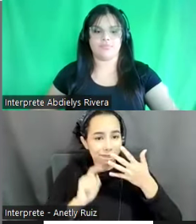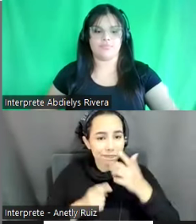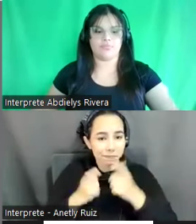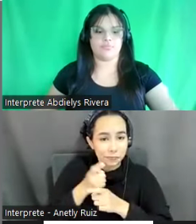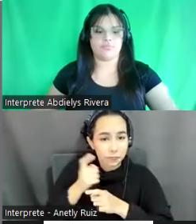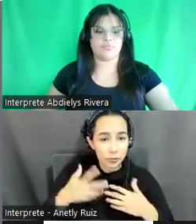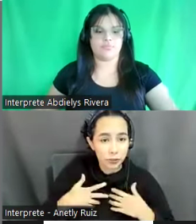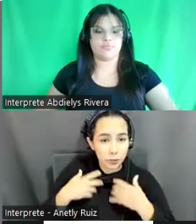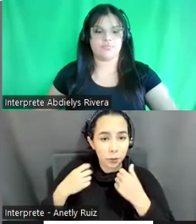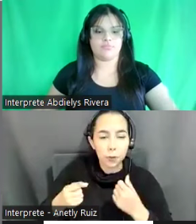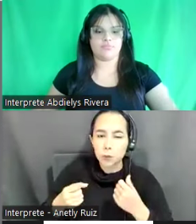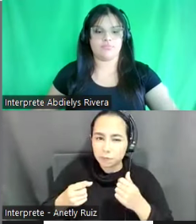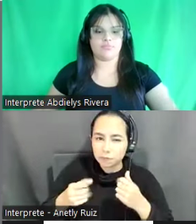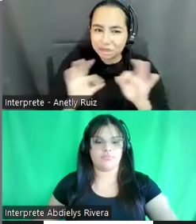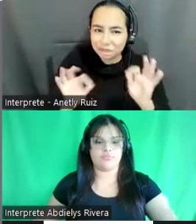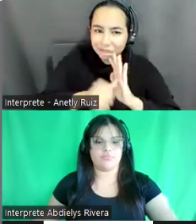con las manos,